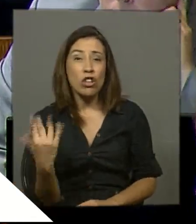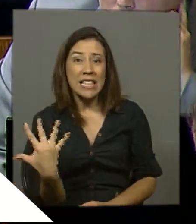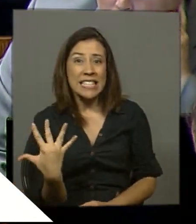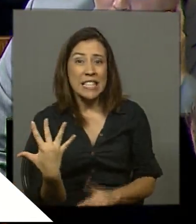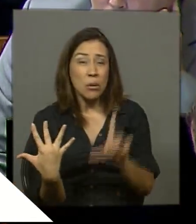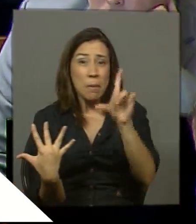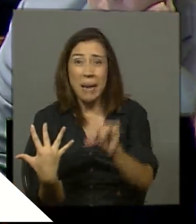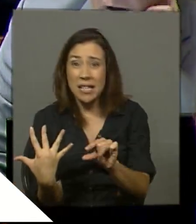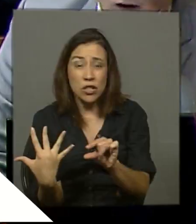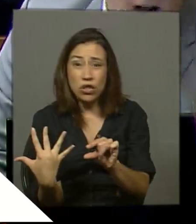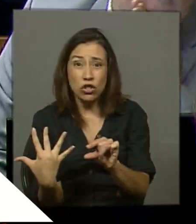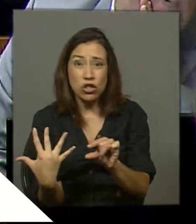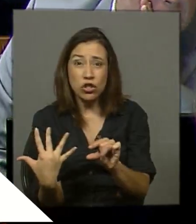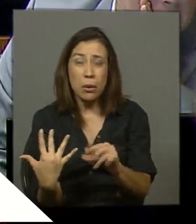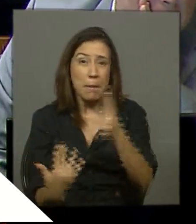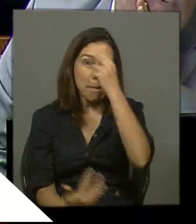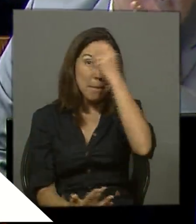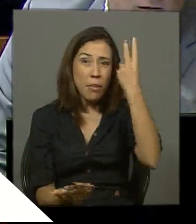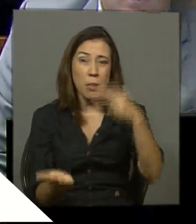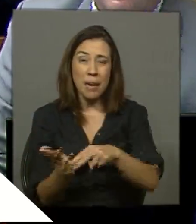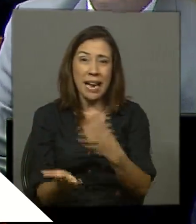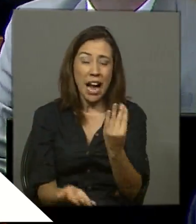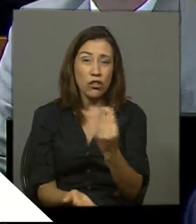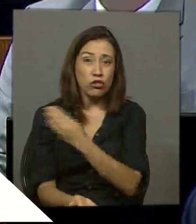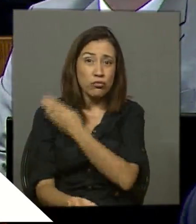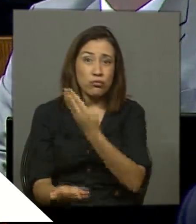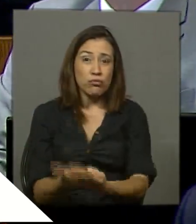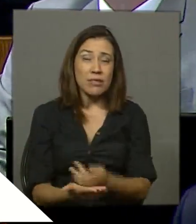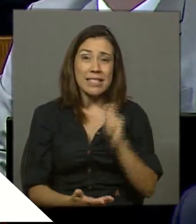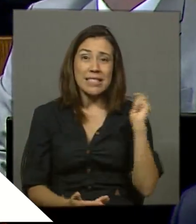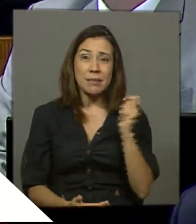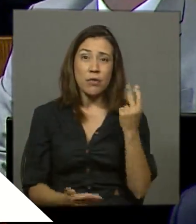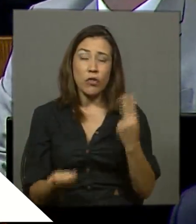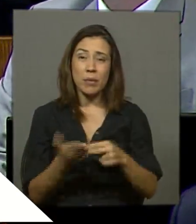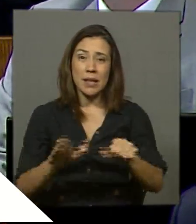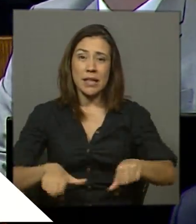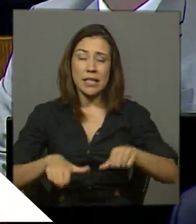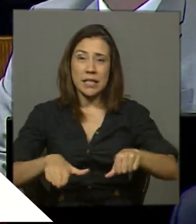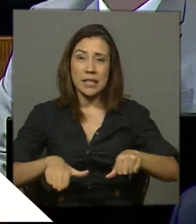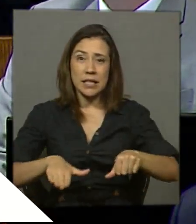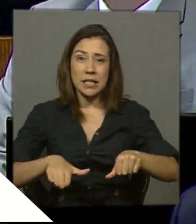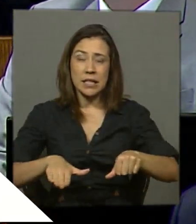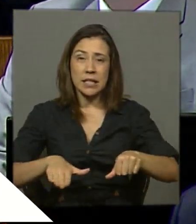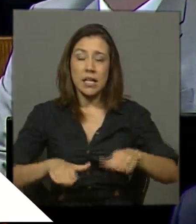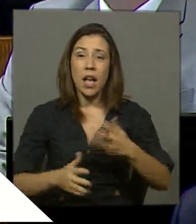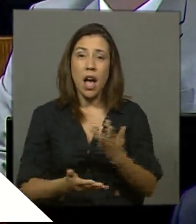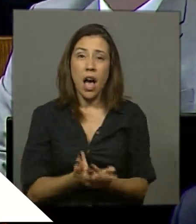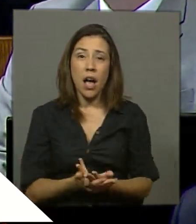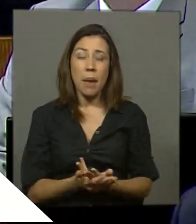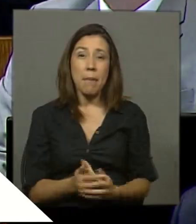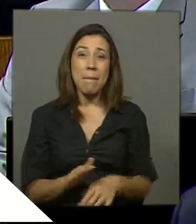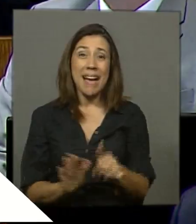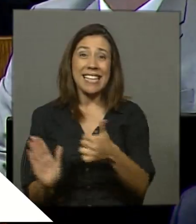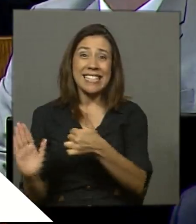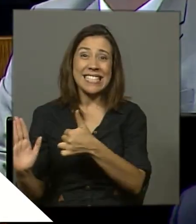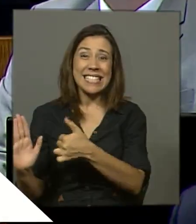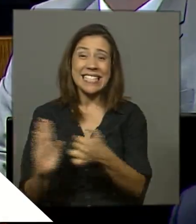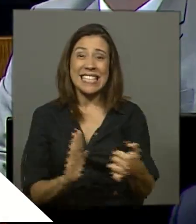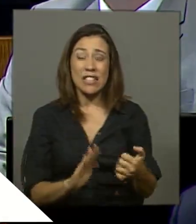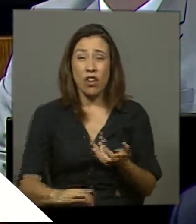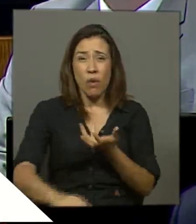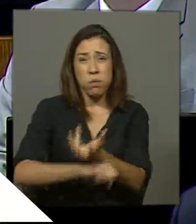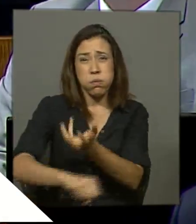ministro ministro entre marzo del 2014 y septiembre del 2016 se han producido más de 600